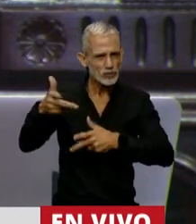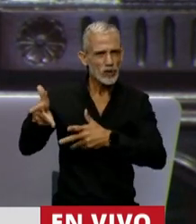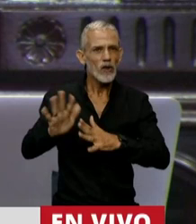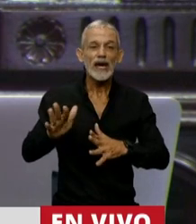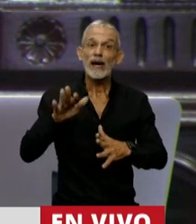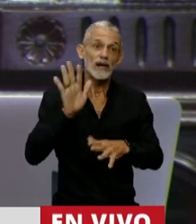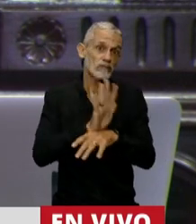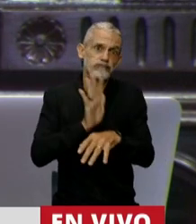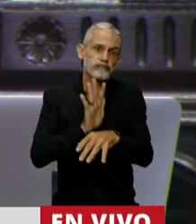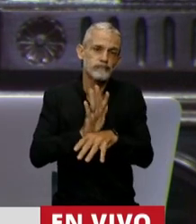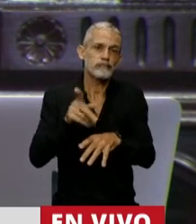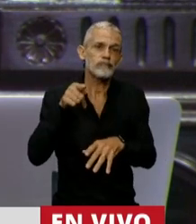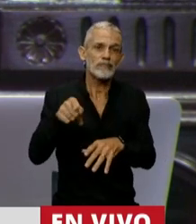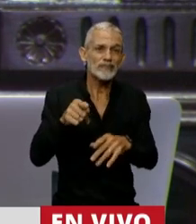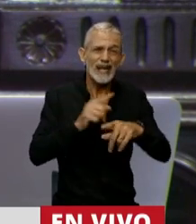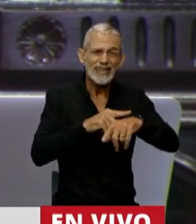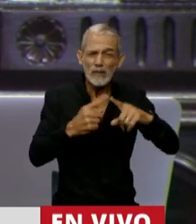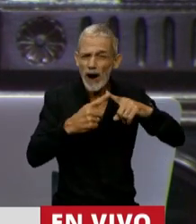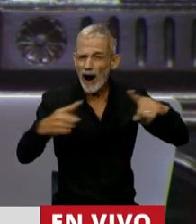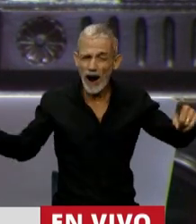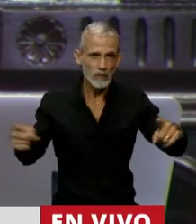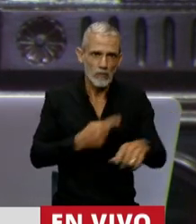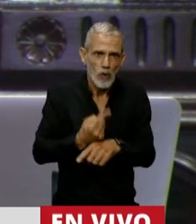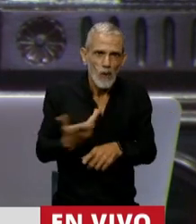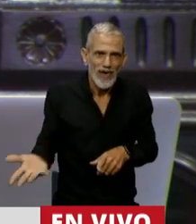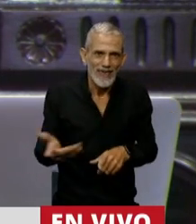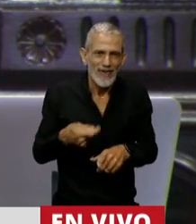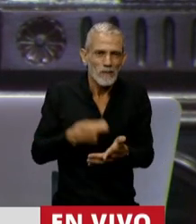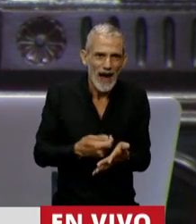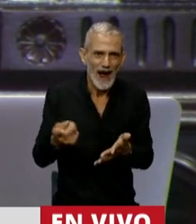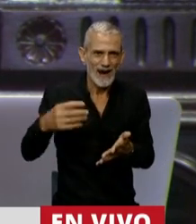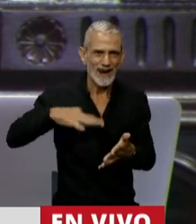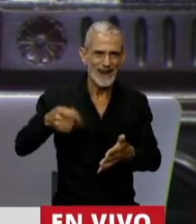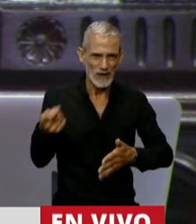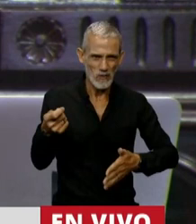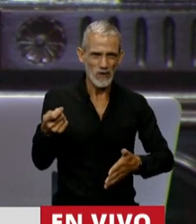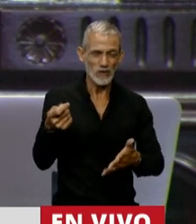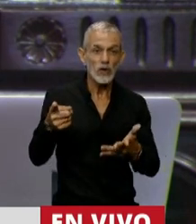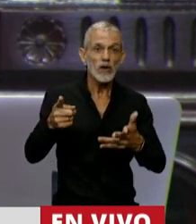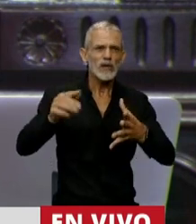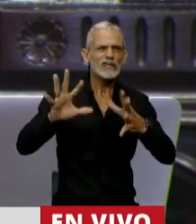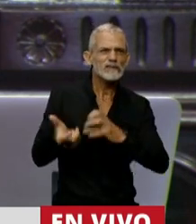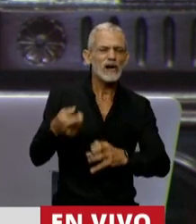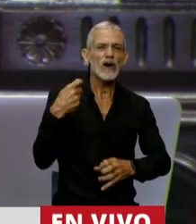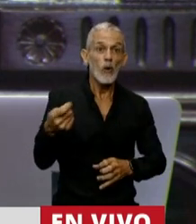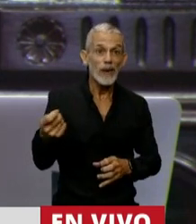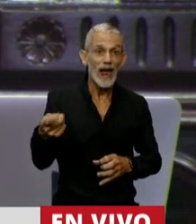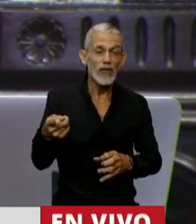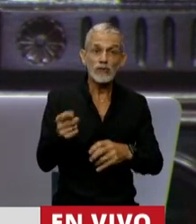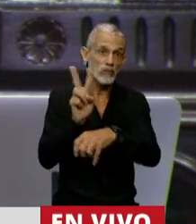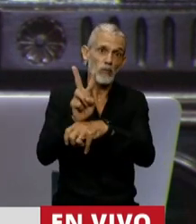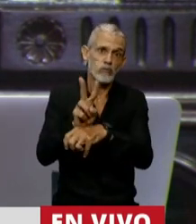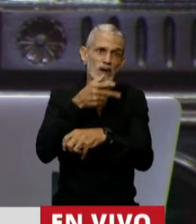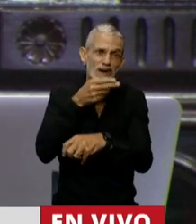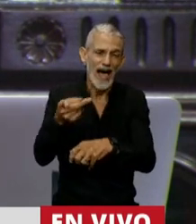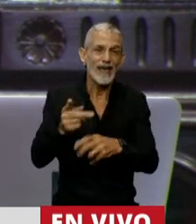un crimen de lesa sustentabilidad que somete al mismo tiempo a los actuales jubilados a la desprotección